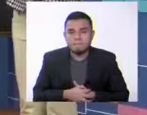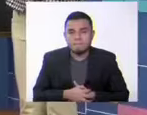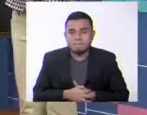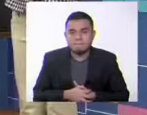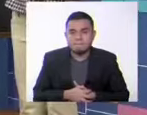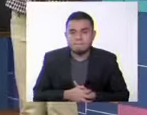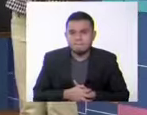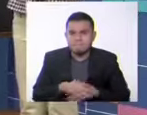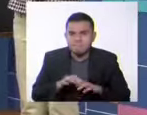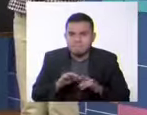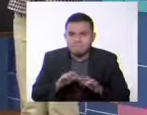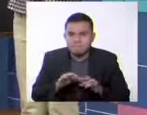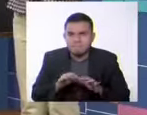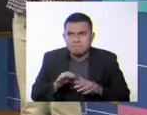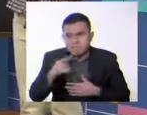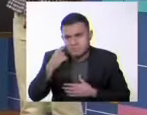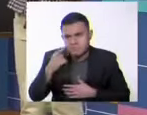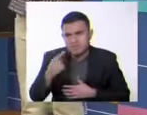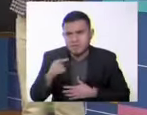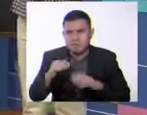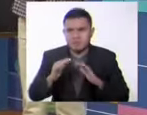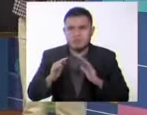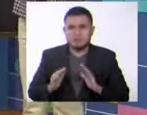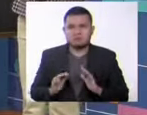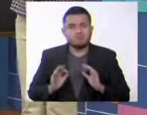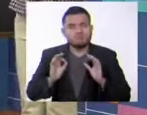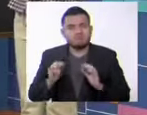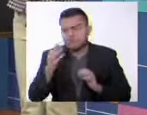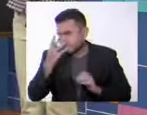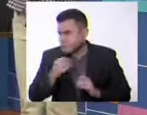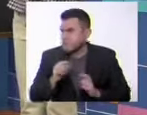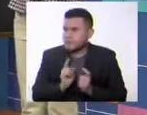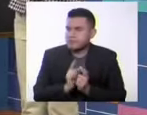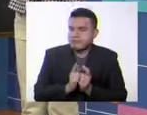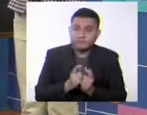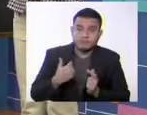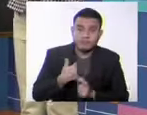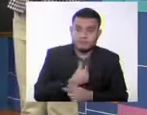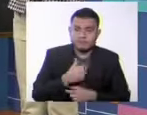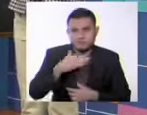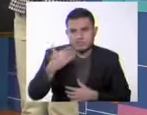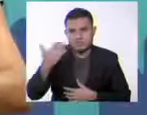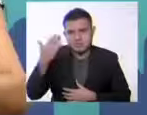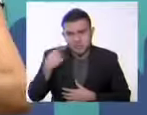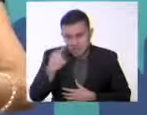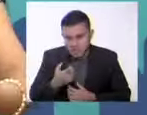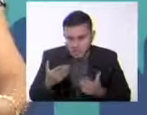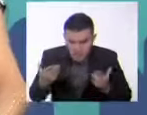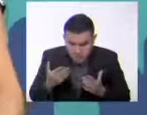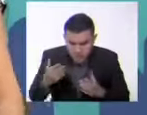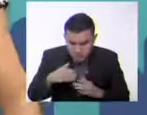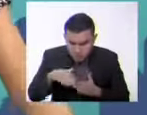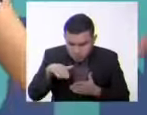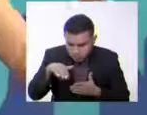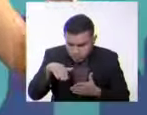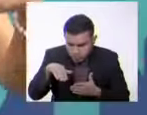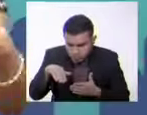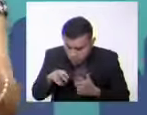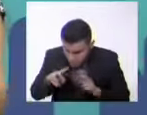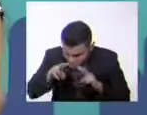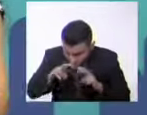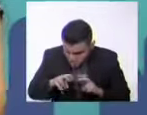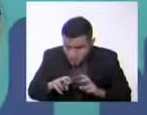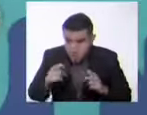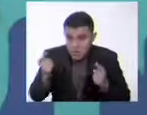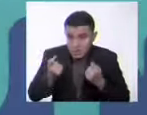pueden buscar, y ellas en casa, y imagínate qué bonito conocer que en nuestro país se han realizado también eventos a nivel mundial